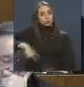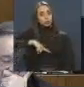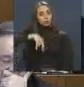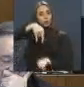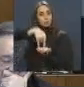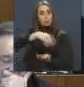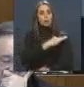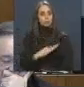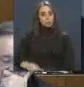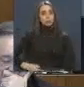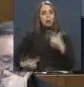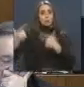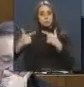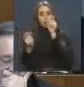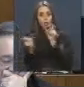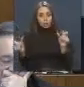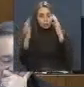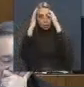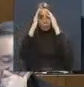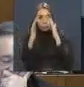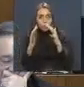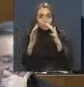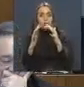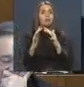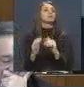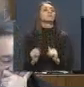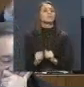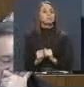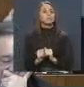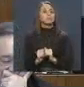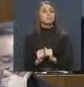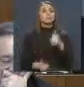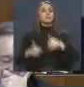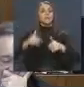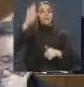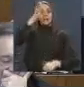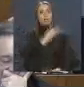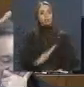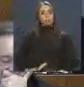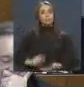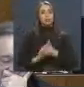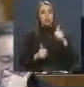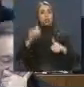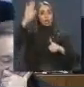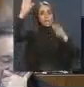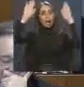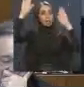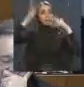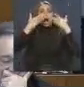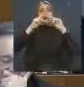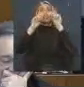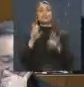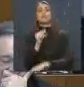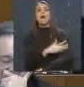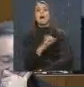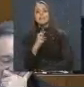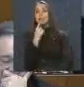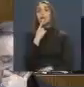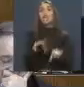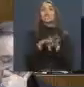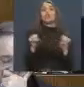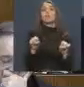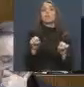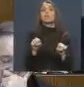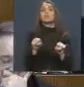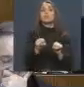de todo el ámbito político. Vamos a hablar en las presidenciables, todos los candidatos van a tener que hablar y van a tener que hacer compromiso con nuestro